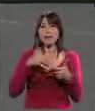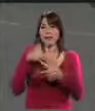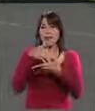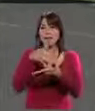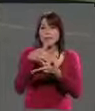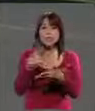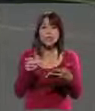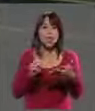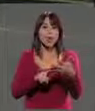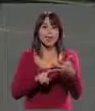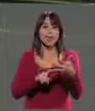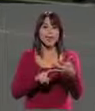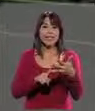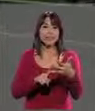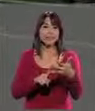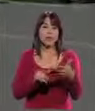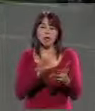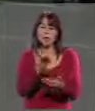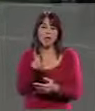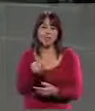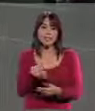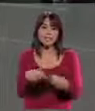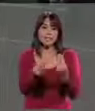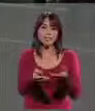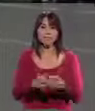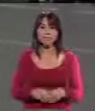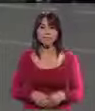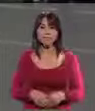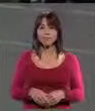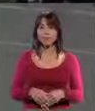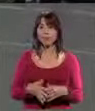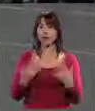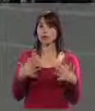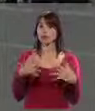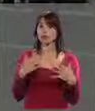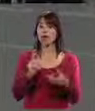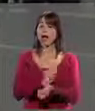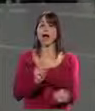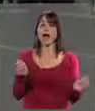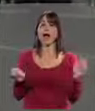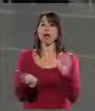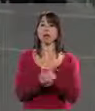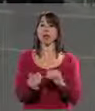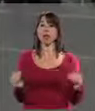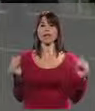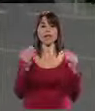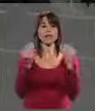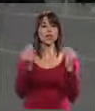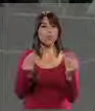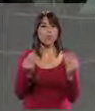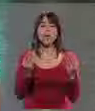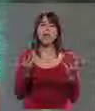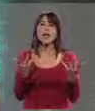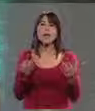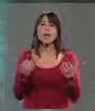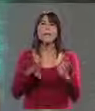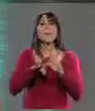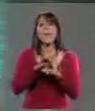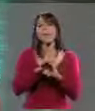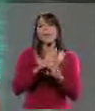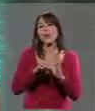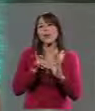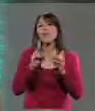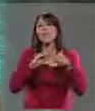uniformes, la parte de premiación y dándoles lo que necesiten. Ha cambiado totalmente el nivel. Si lo